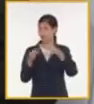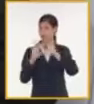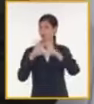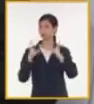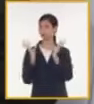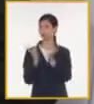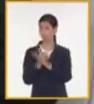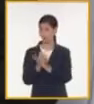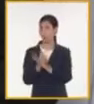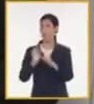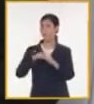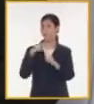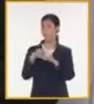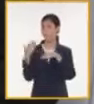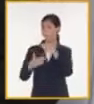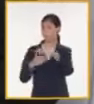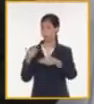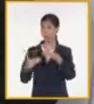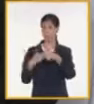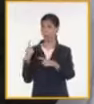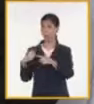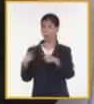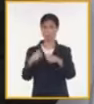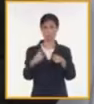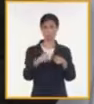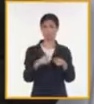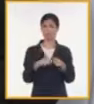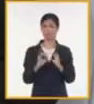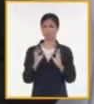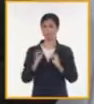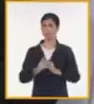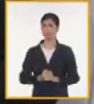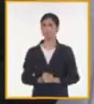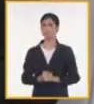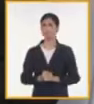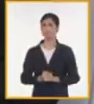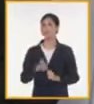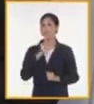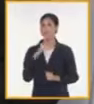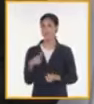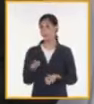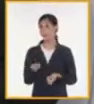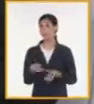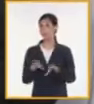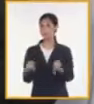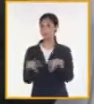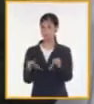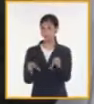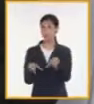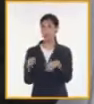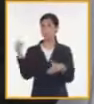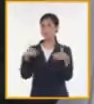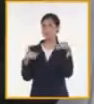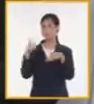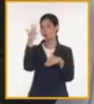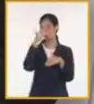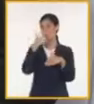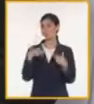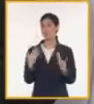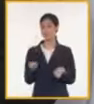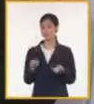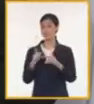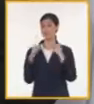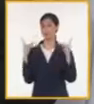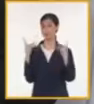otros eventos que se han desarrollado e intercambios muy puntuales en los que ha participado el departamento de estado el departamento de Justicia el